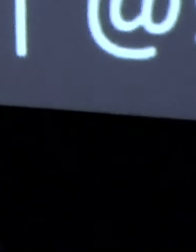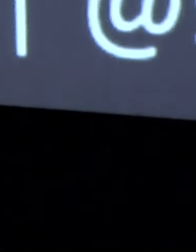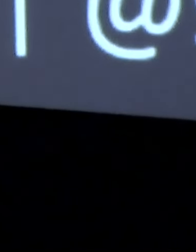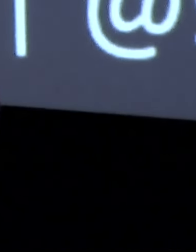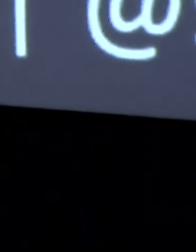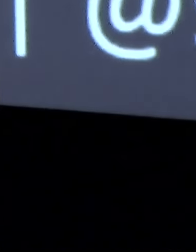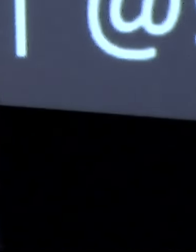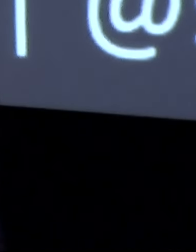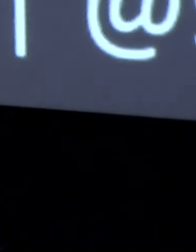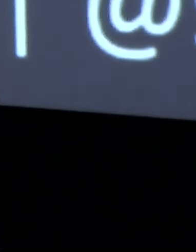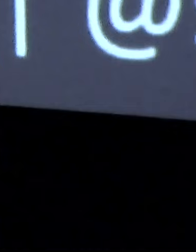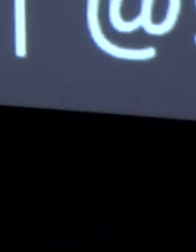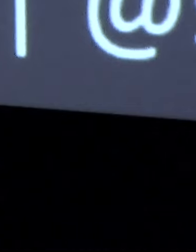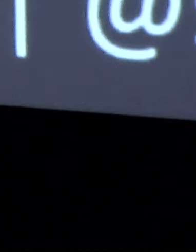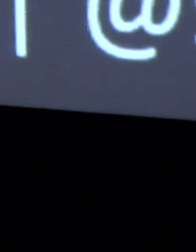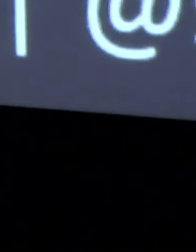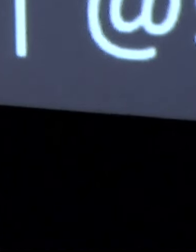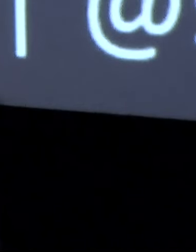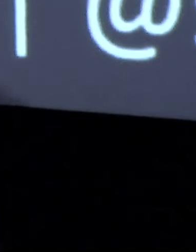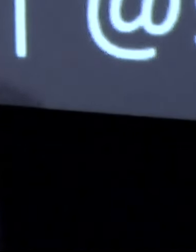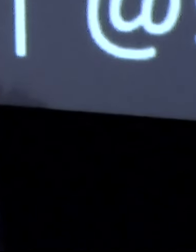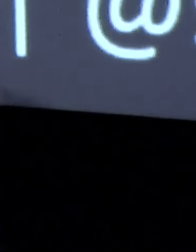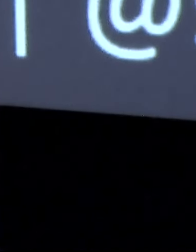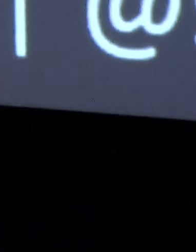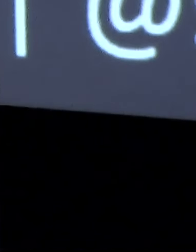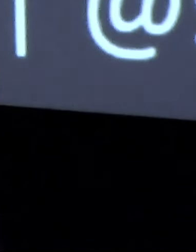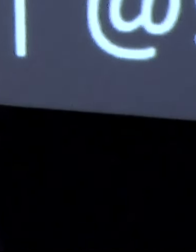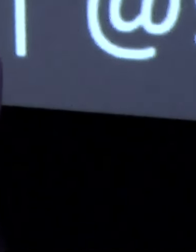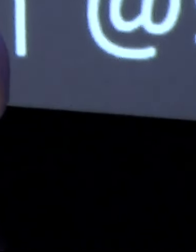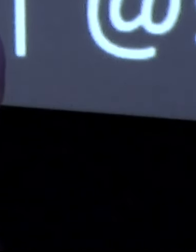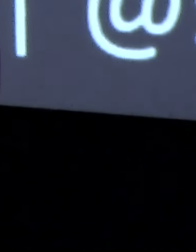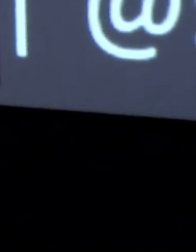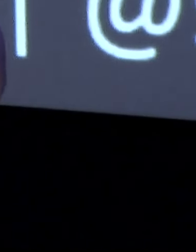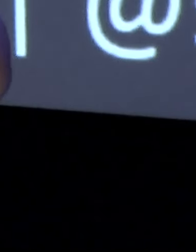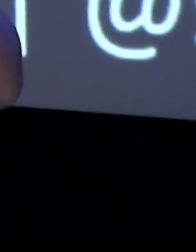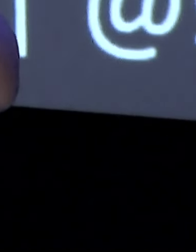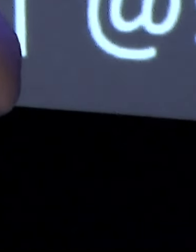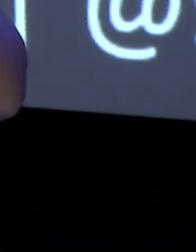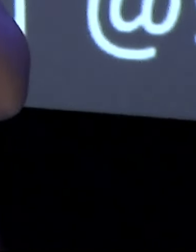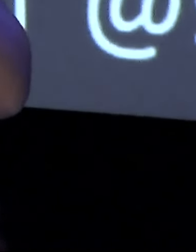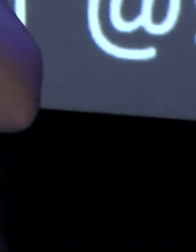piel morena. Soy mujer indígena, nieta de la